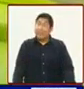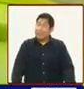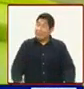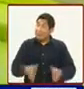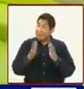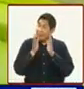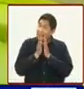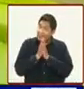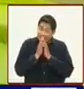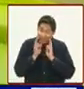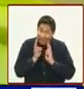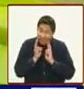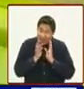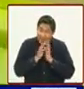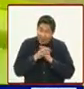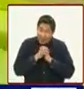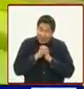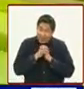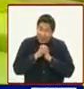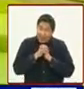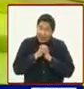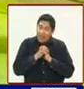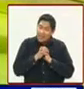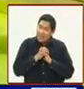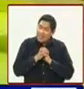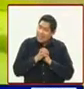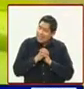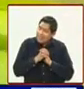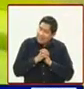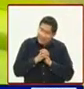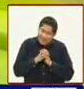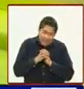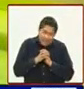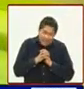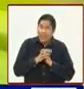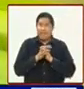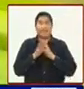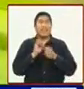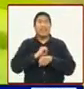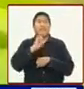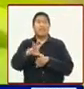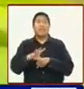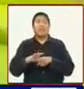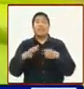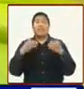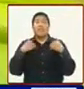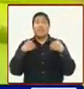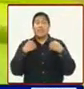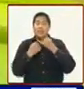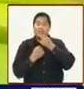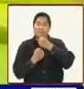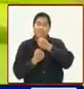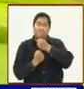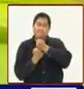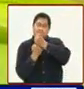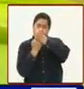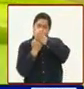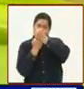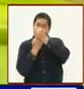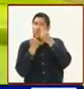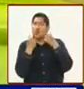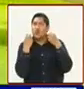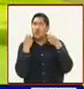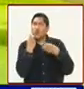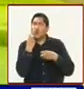Da una paz de solo ver a la Victoria Boliviana, y quiero contarles un dato muy interesante, porque tiene un soporte bastante